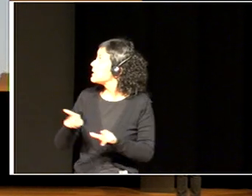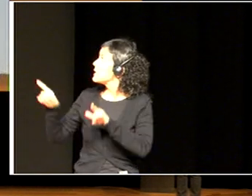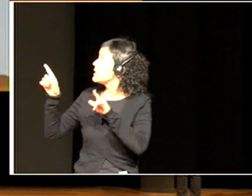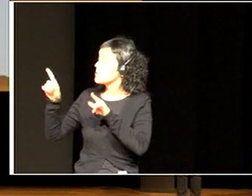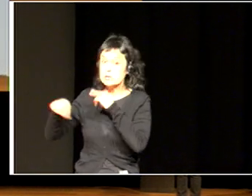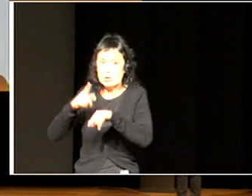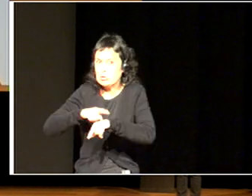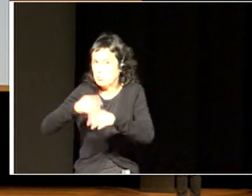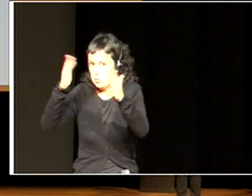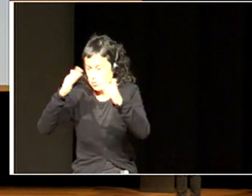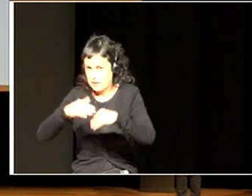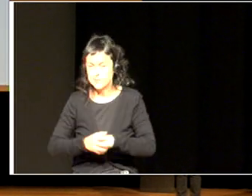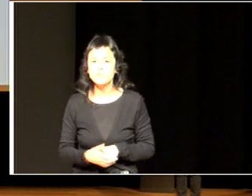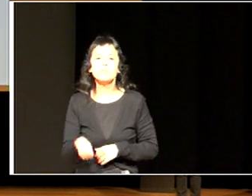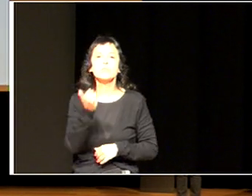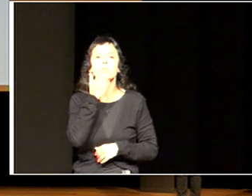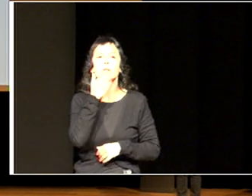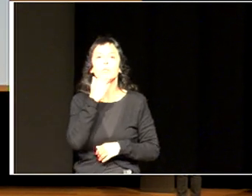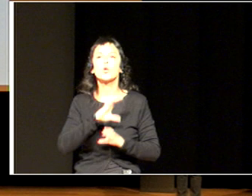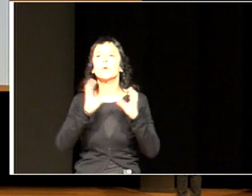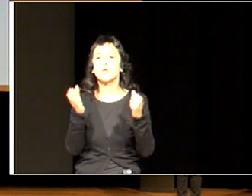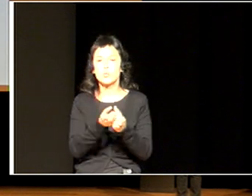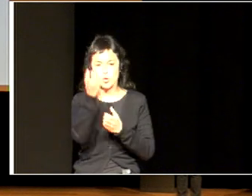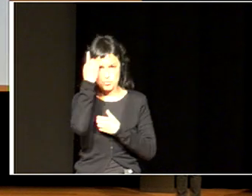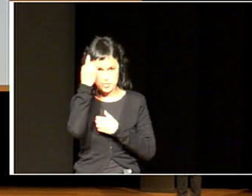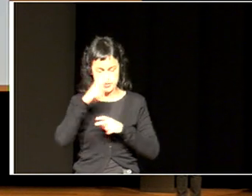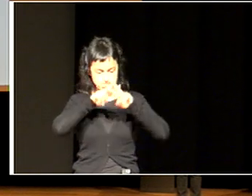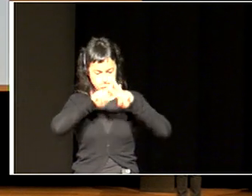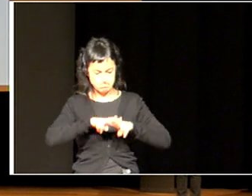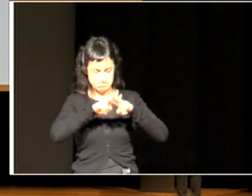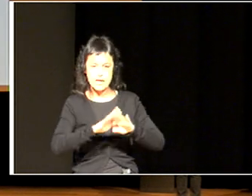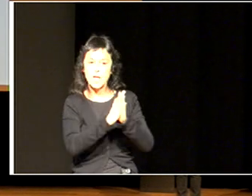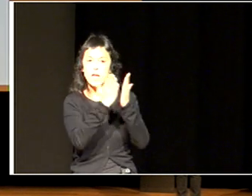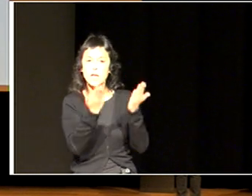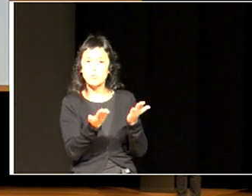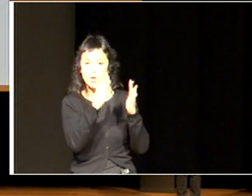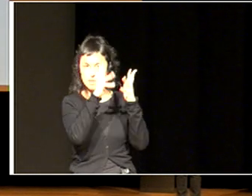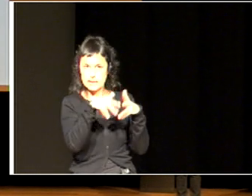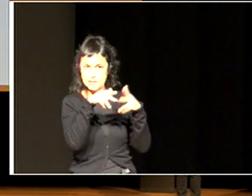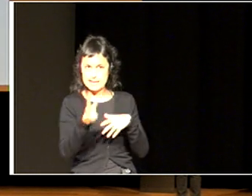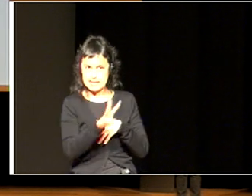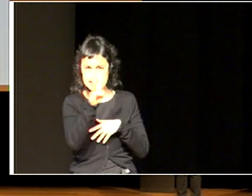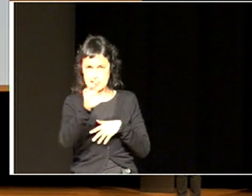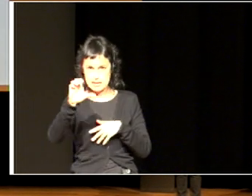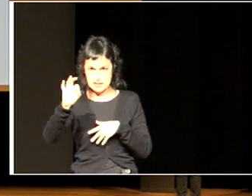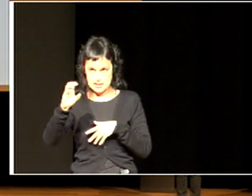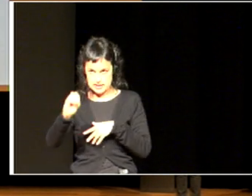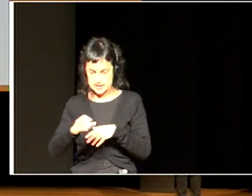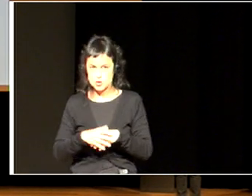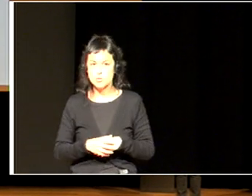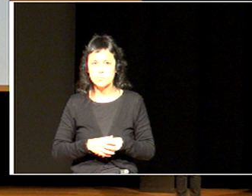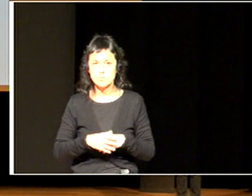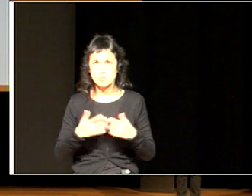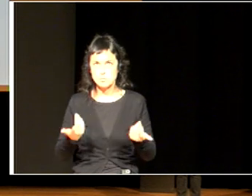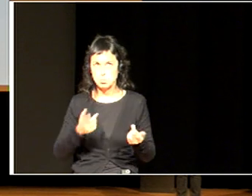más por ejemplo mi alumnado ha analizado el libro de matemáticas de 3º de la eso bueno hemos aprendido a analizar el